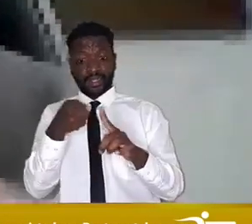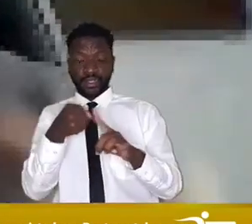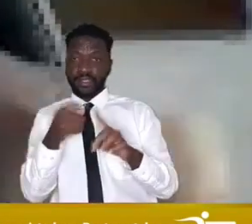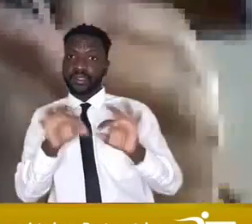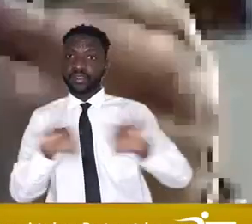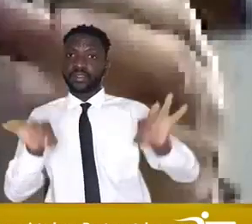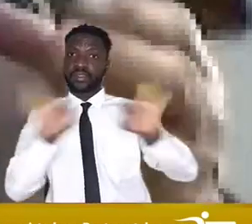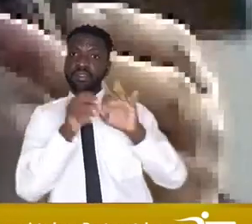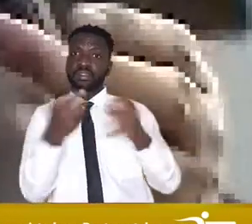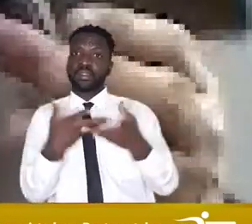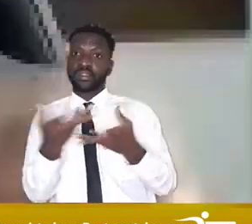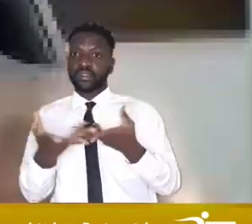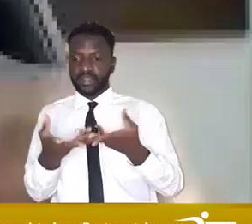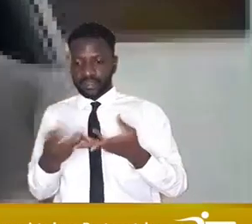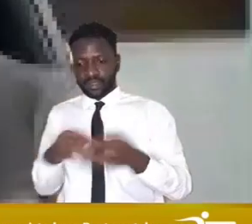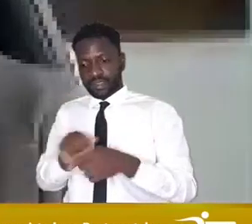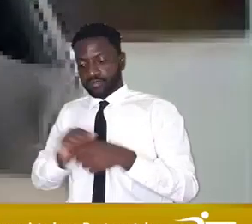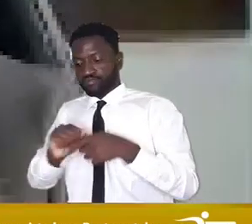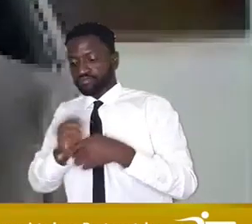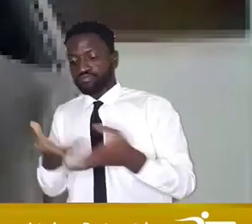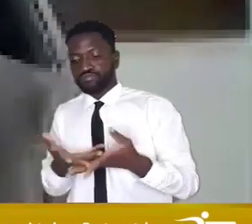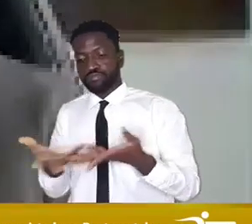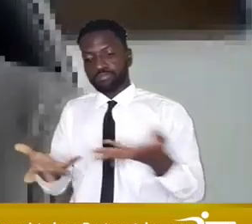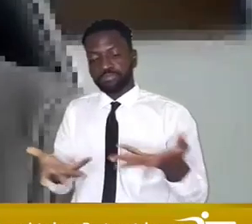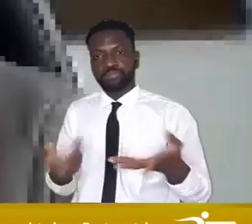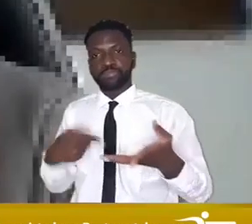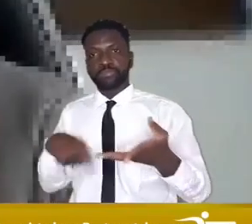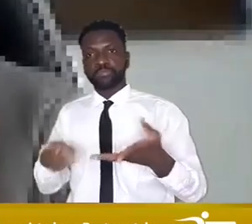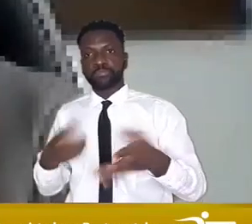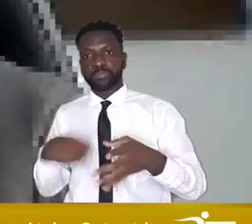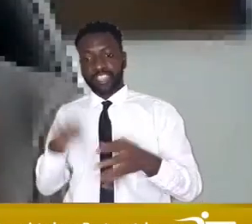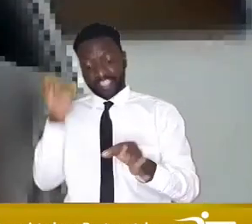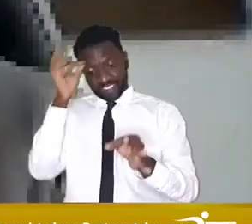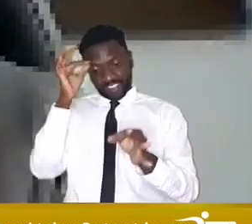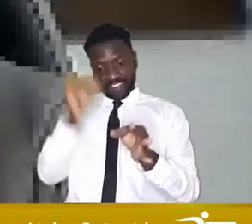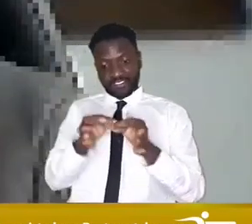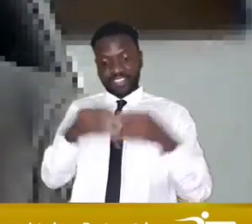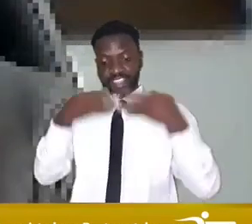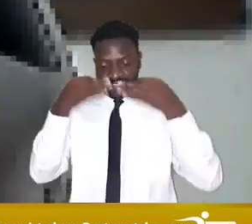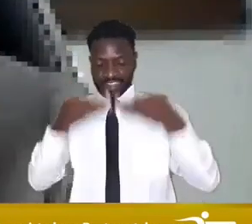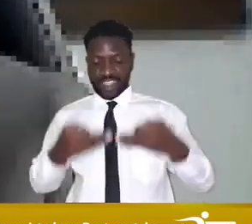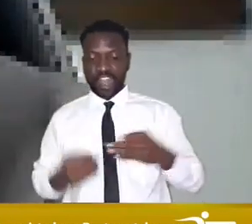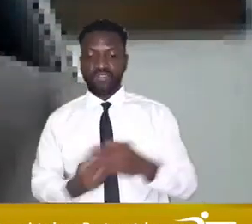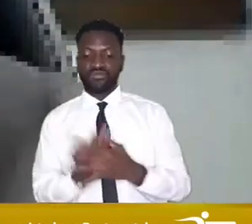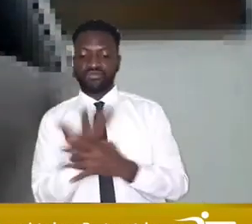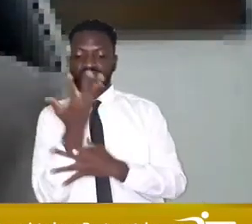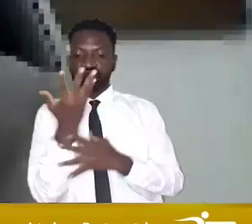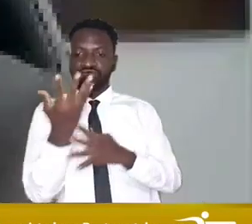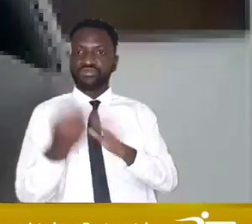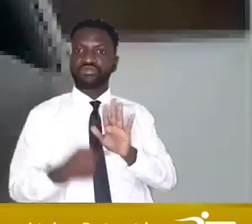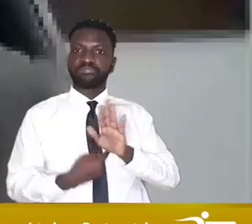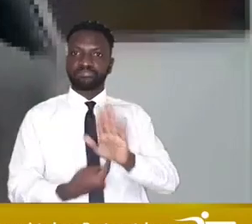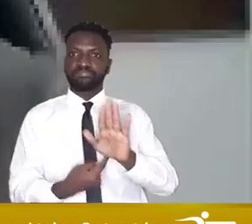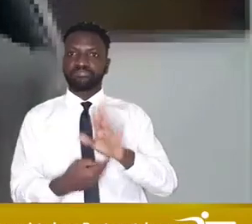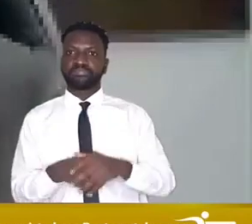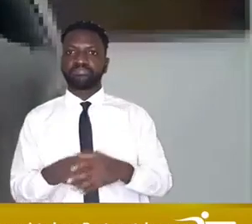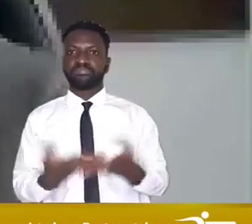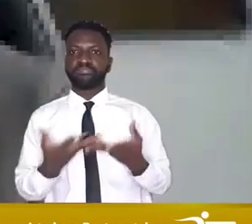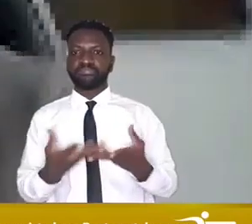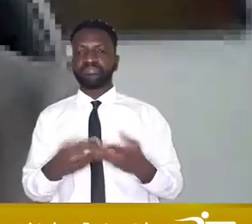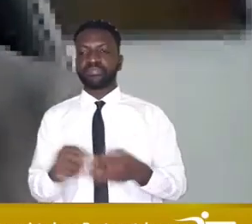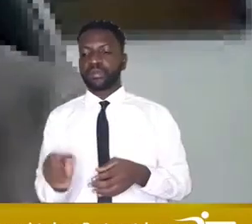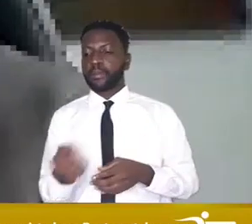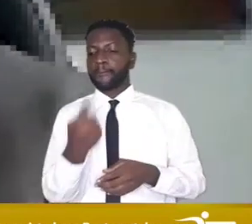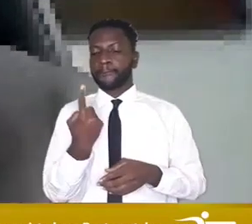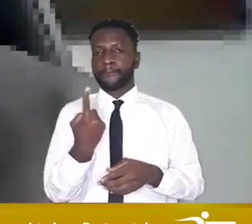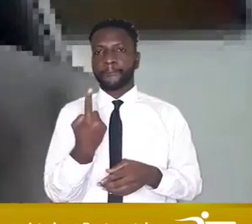el campo para que esa fe no fingida florezca. Así que la primera cosa que el